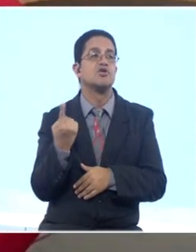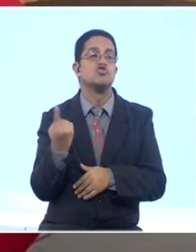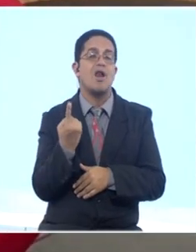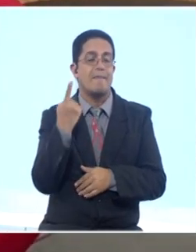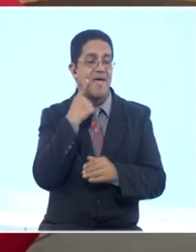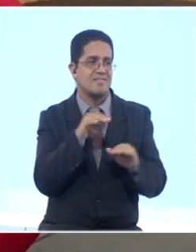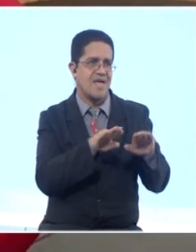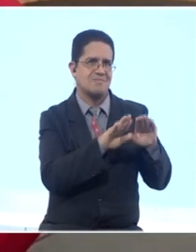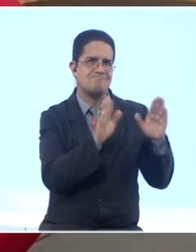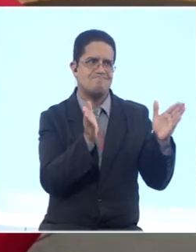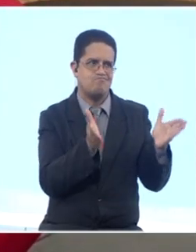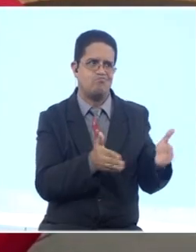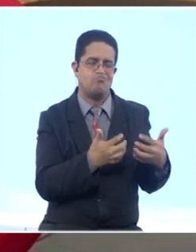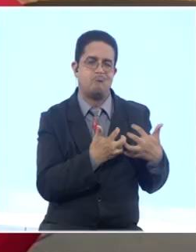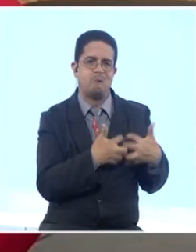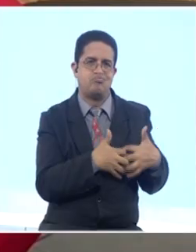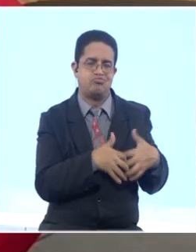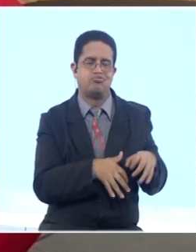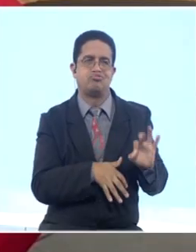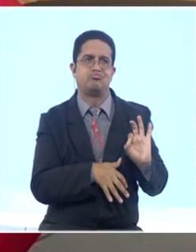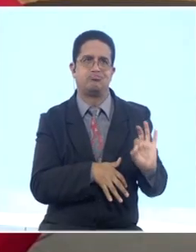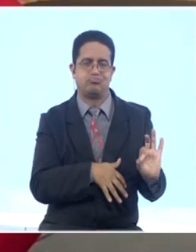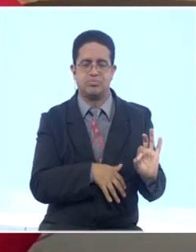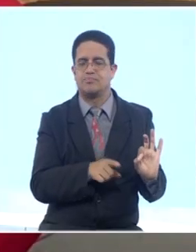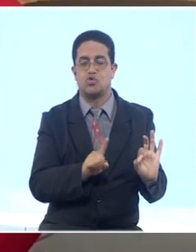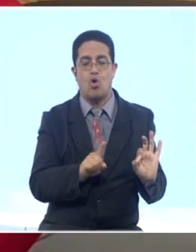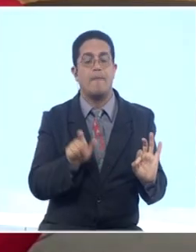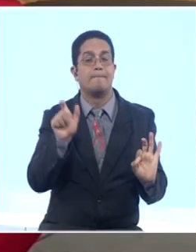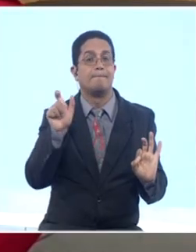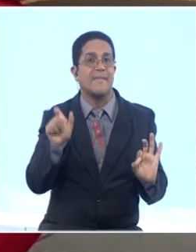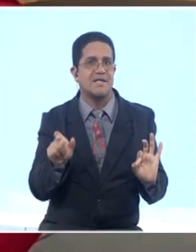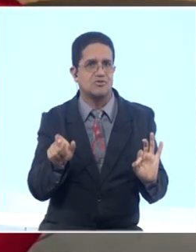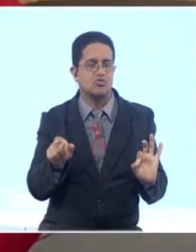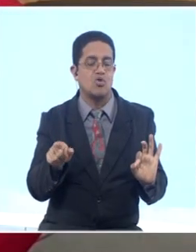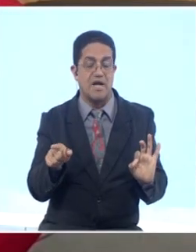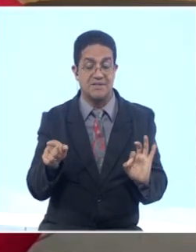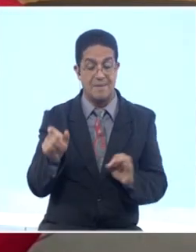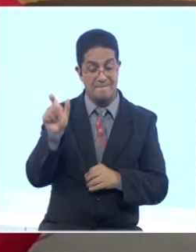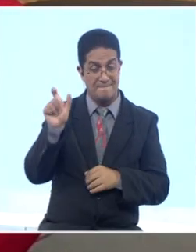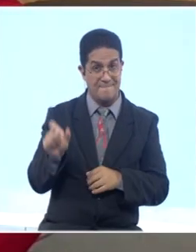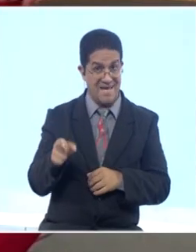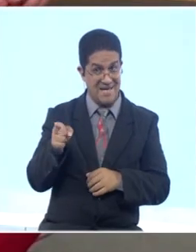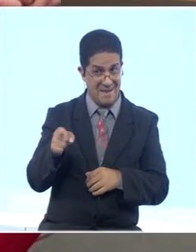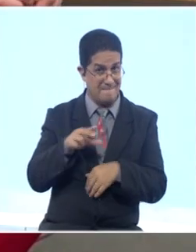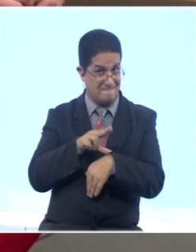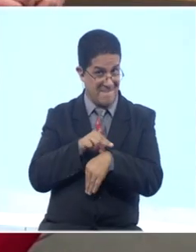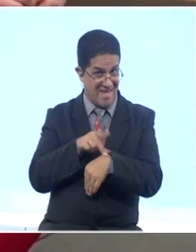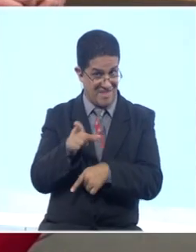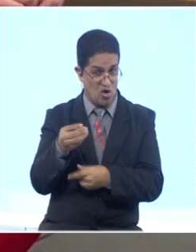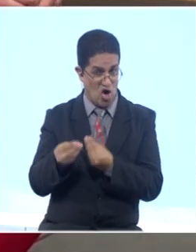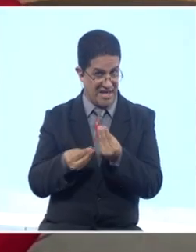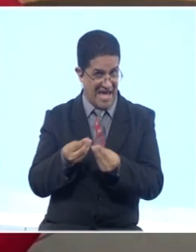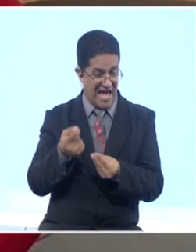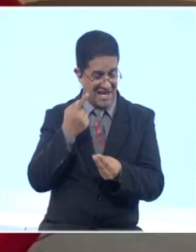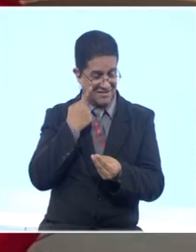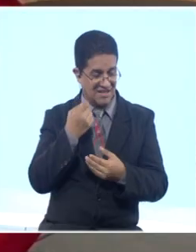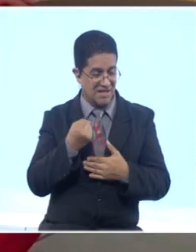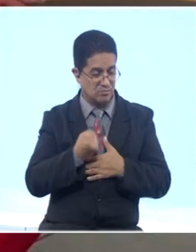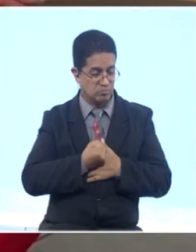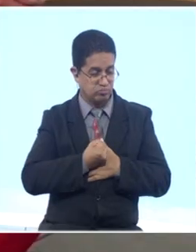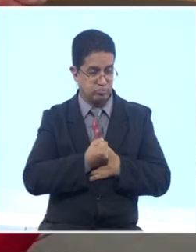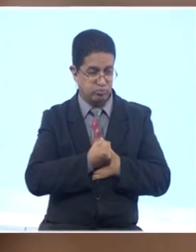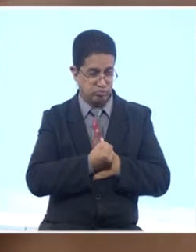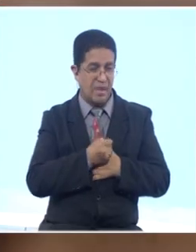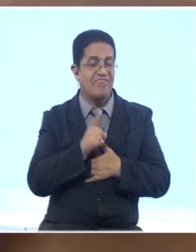que sea maravilloso, del médico tratante, claro, que sepa lo que tiene, el operador, el médico que haga el ultrasonido debe